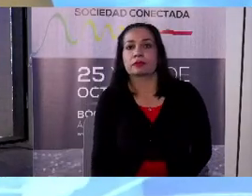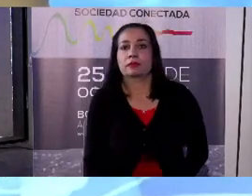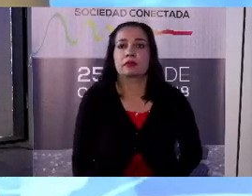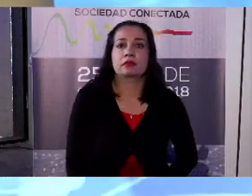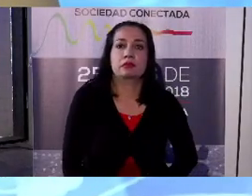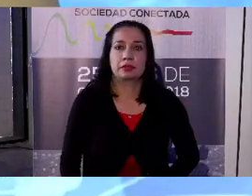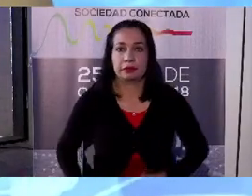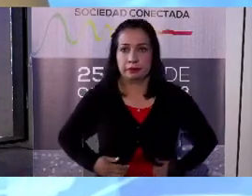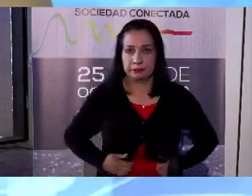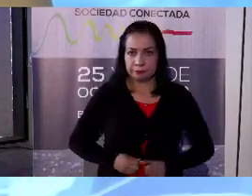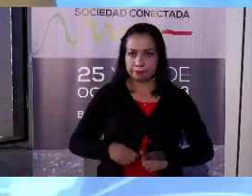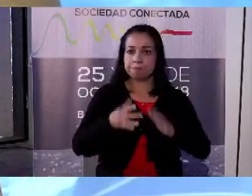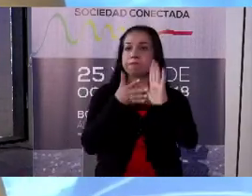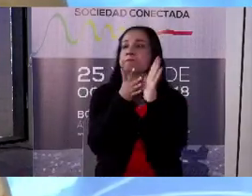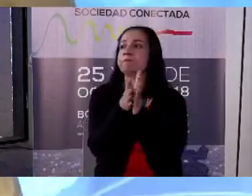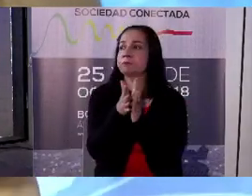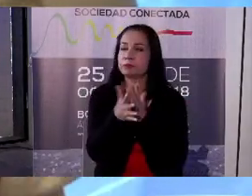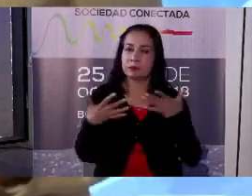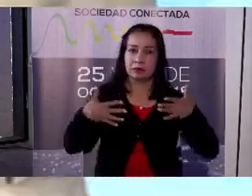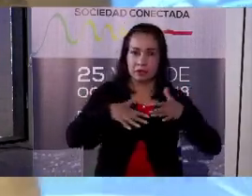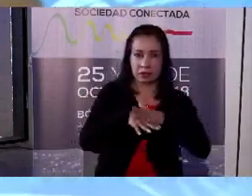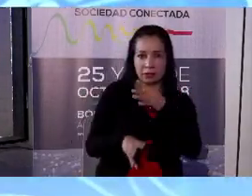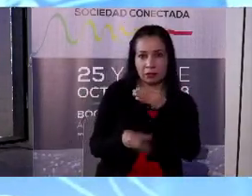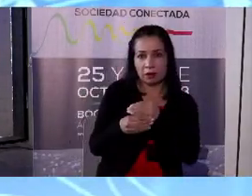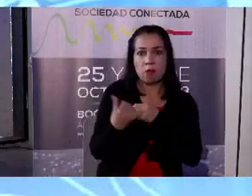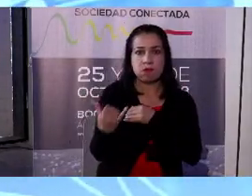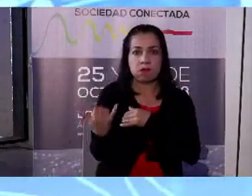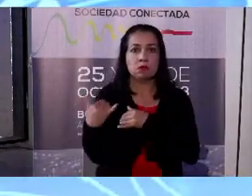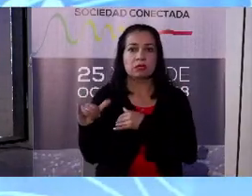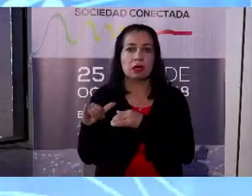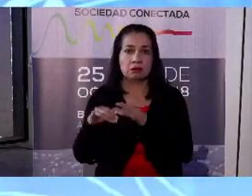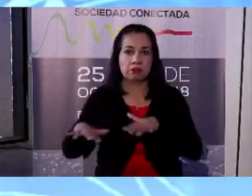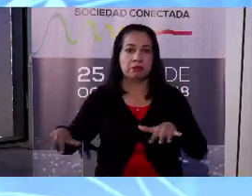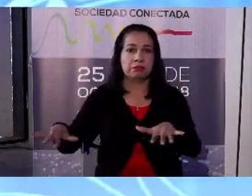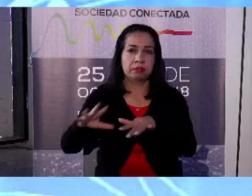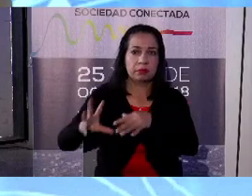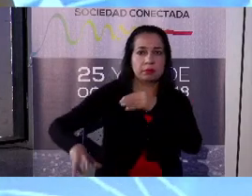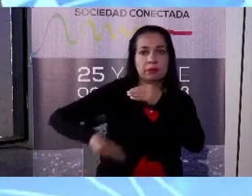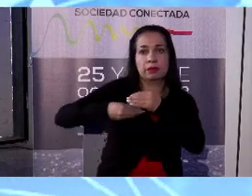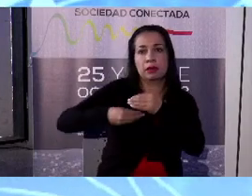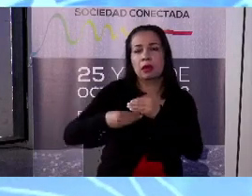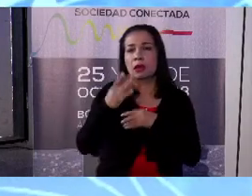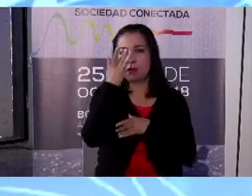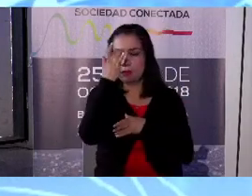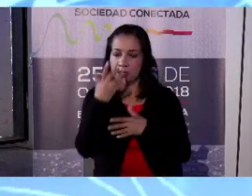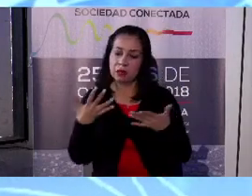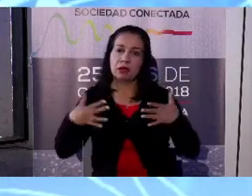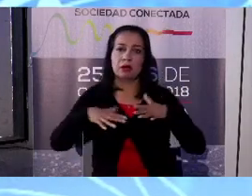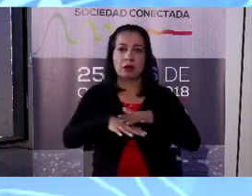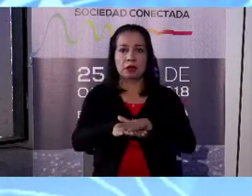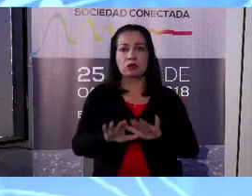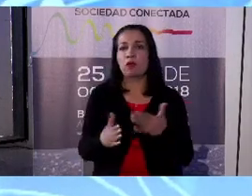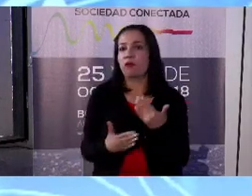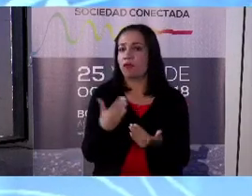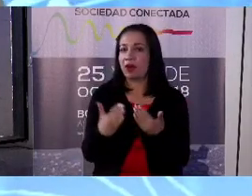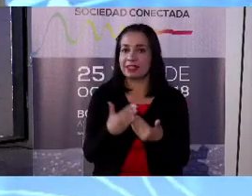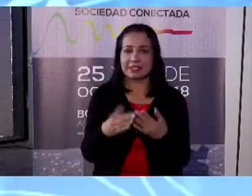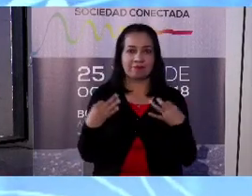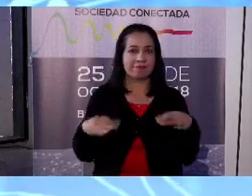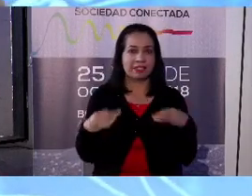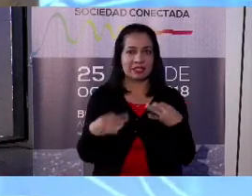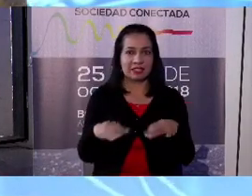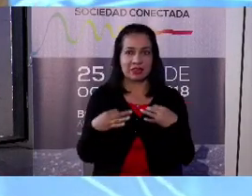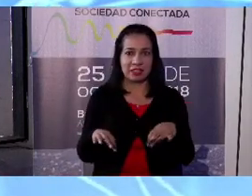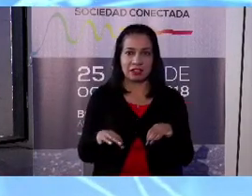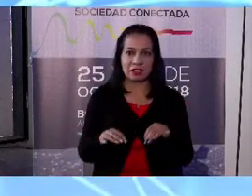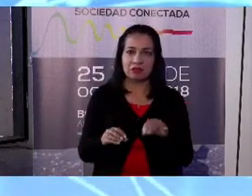redes que ya existen es también porque son redes muy light son fáciles de instalar son ligeras o sea son